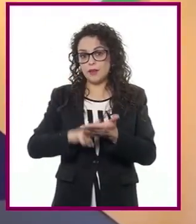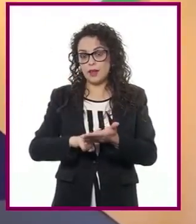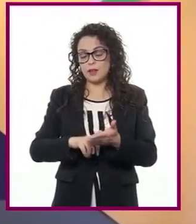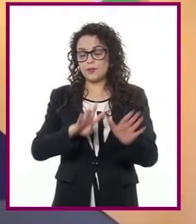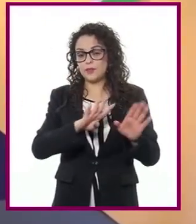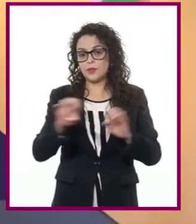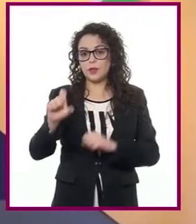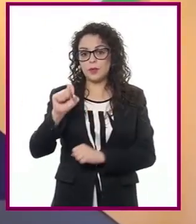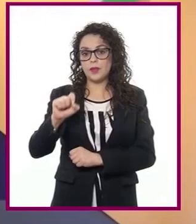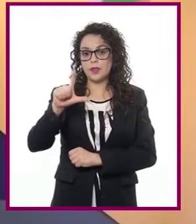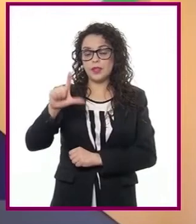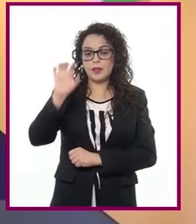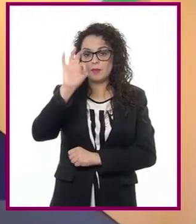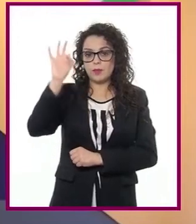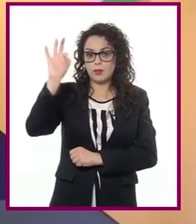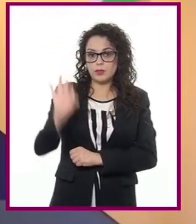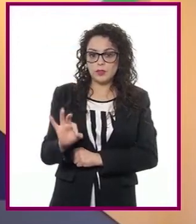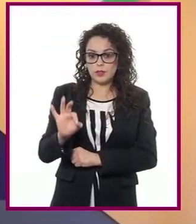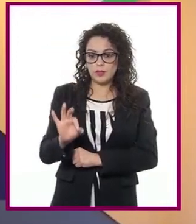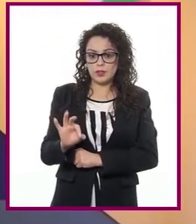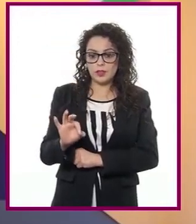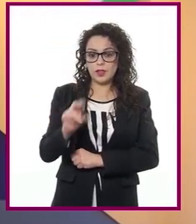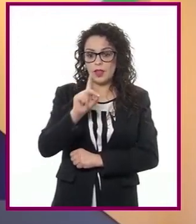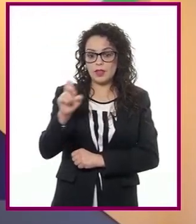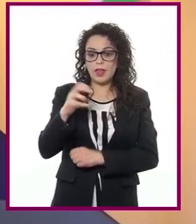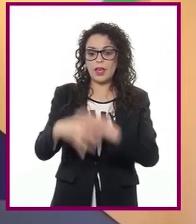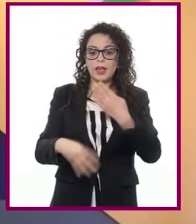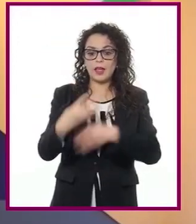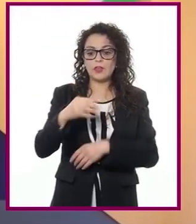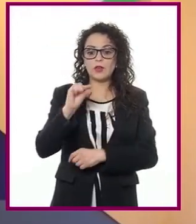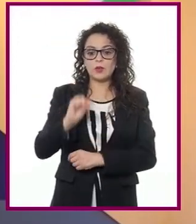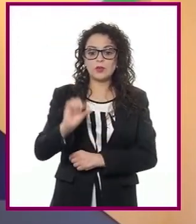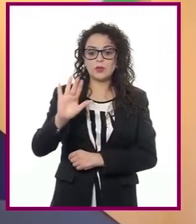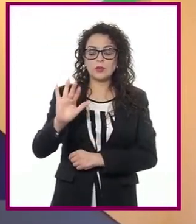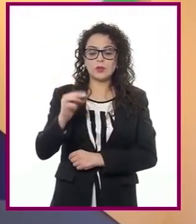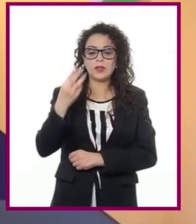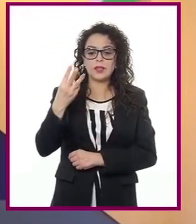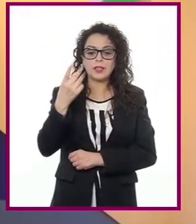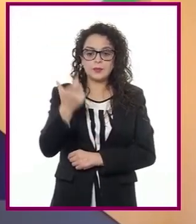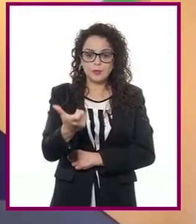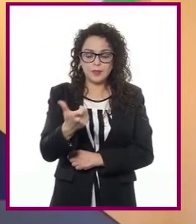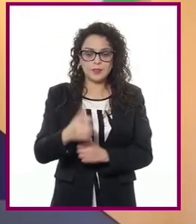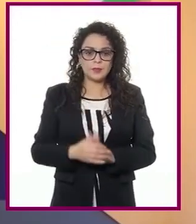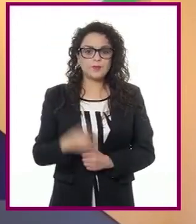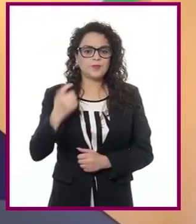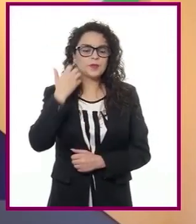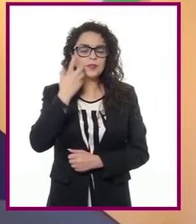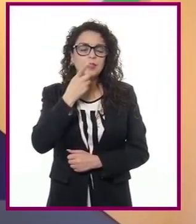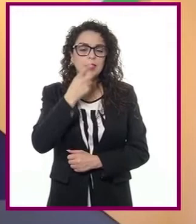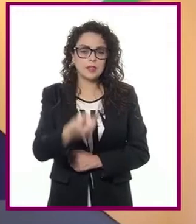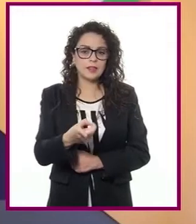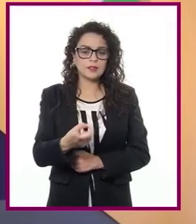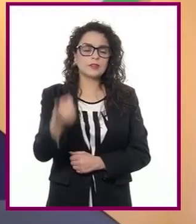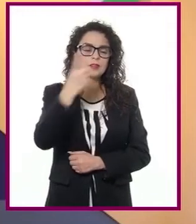927% de 14.53 pesos. es decir,